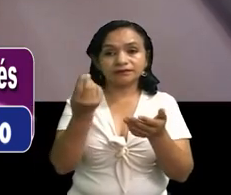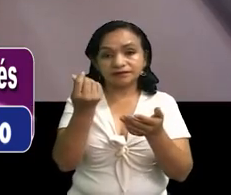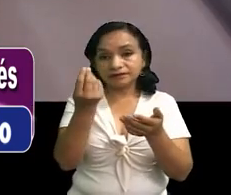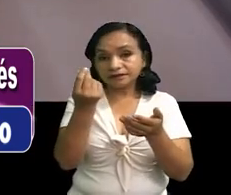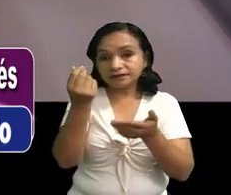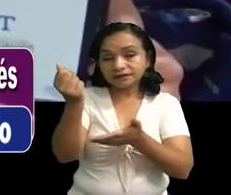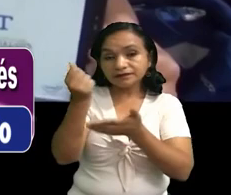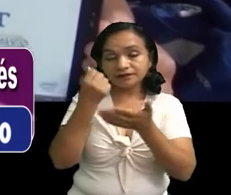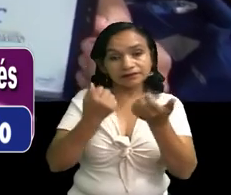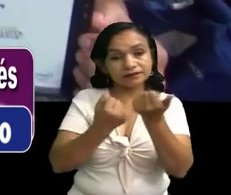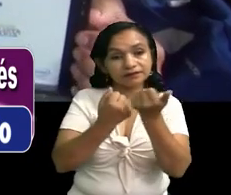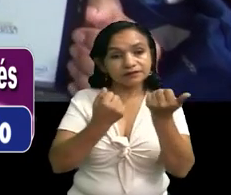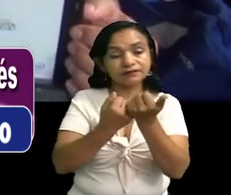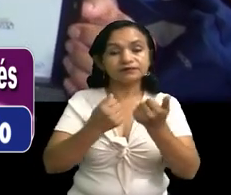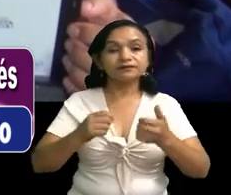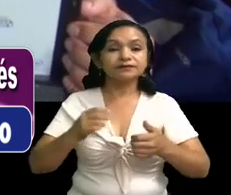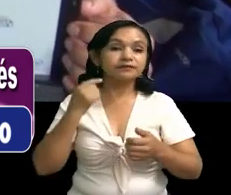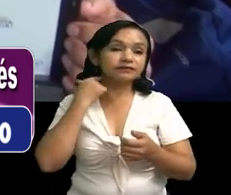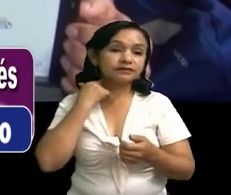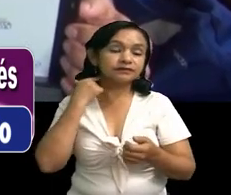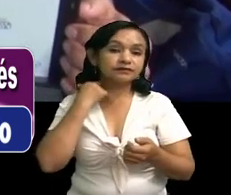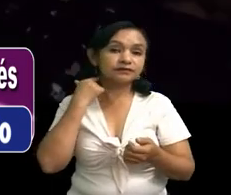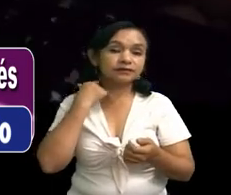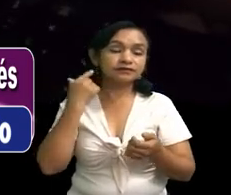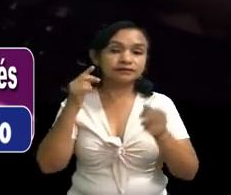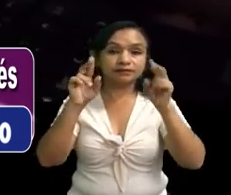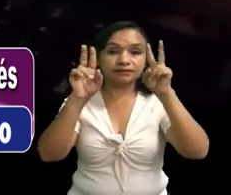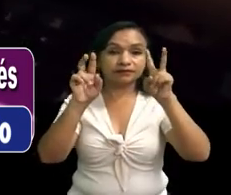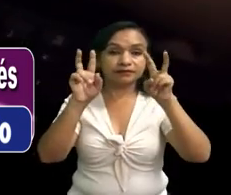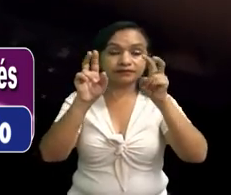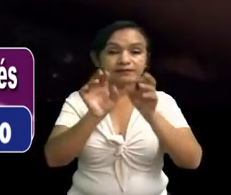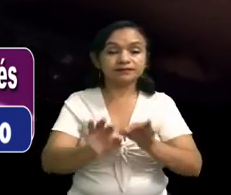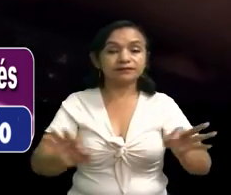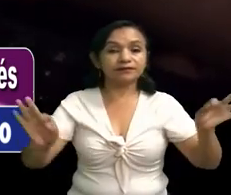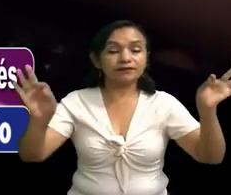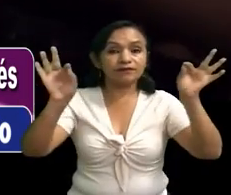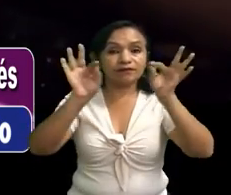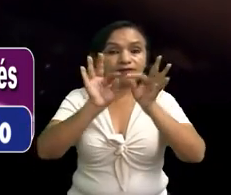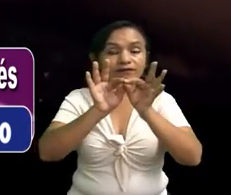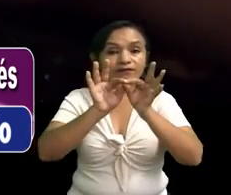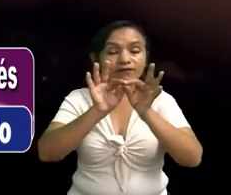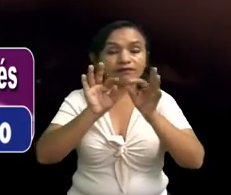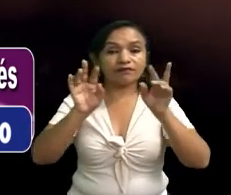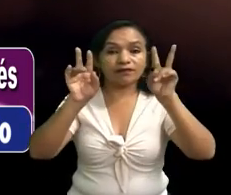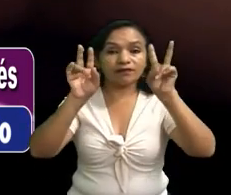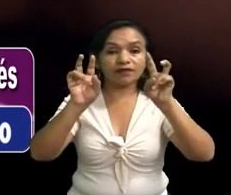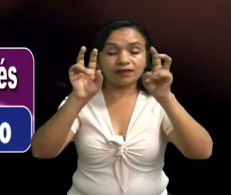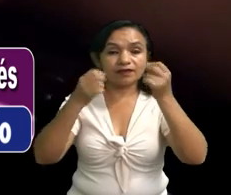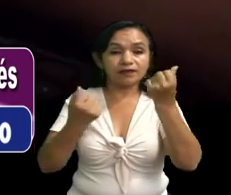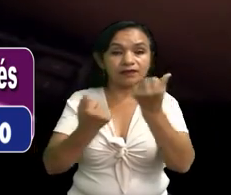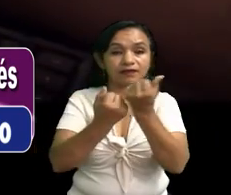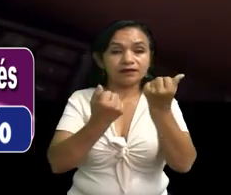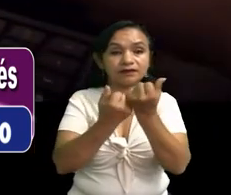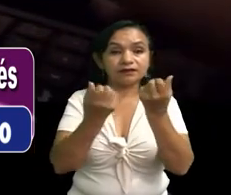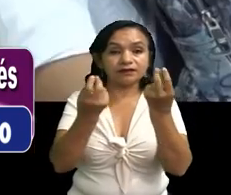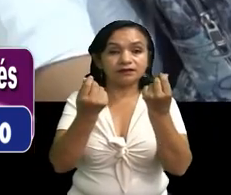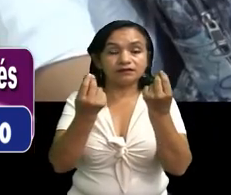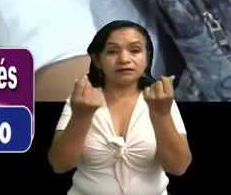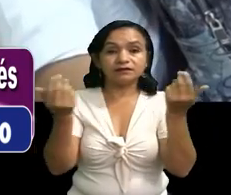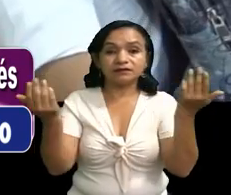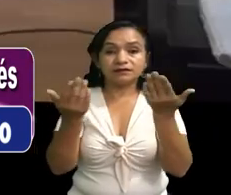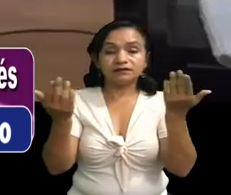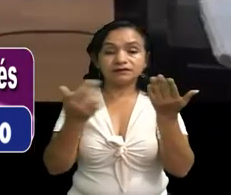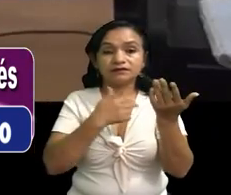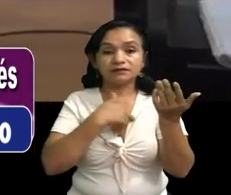financiación. Claro, siempre es un tema muy importante, ¿no? El aspecto financiero. ¿Cómo se van a